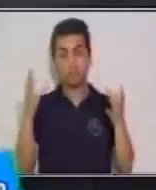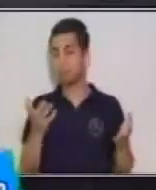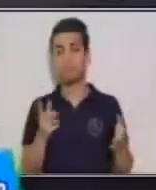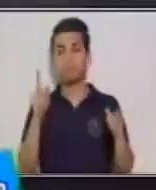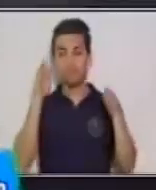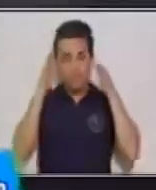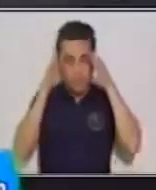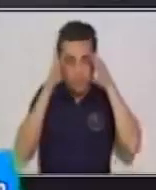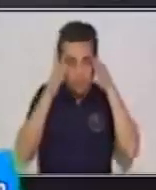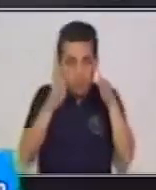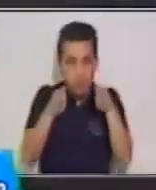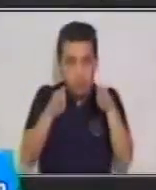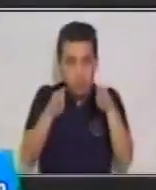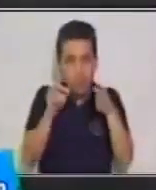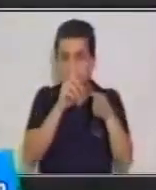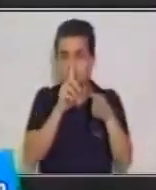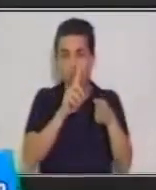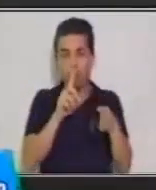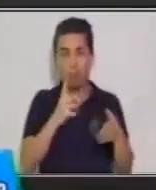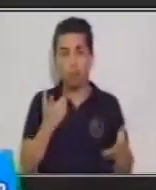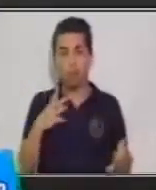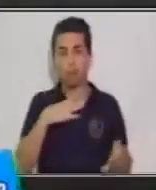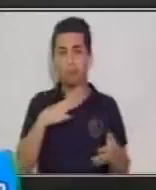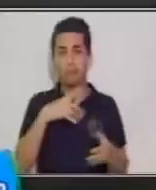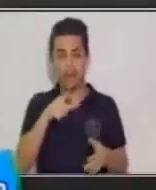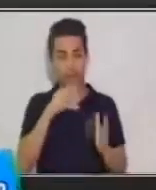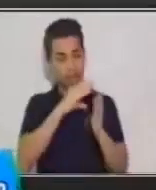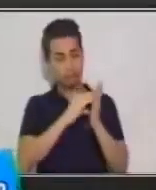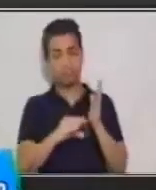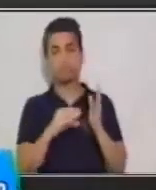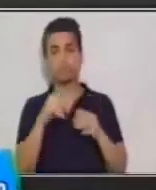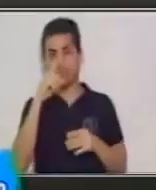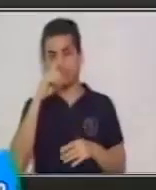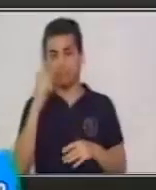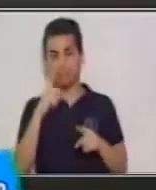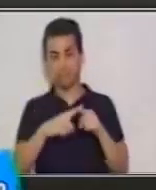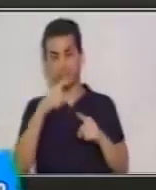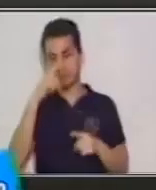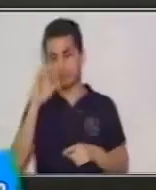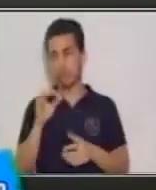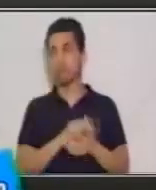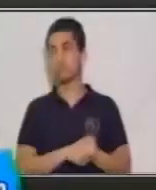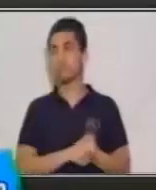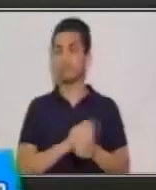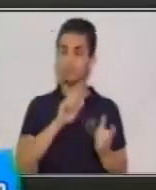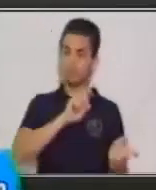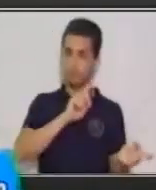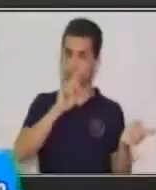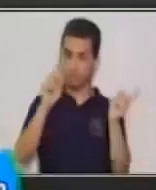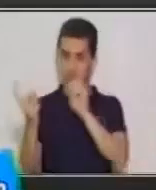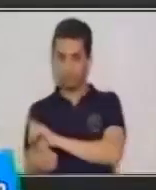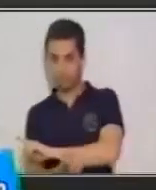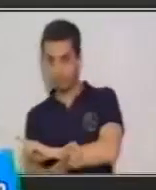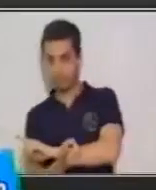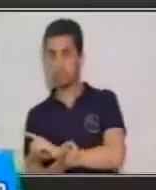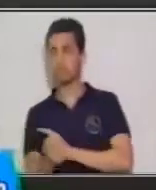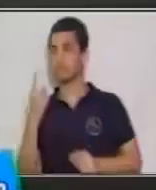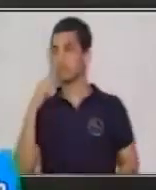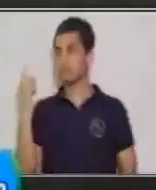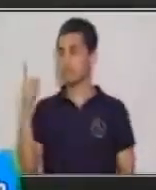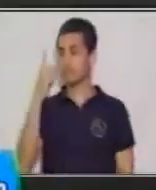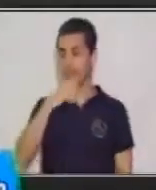concentración no está basada en ese texto. Es lo contrario a la lectura